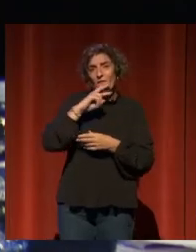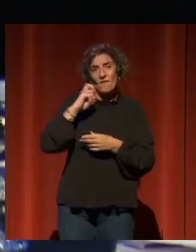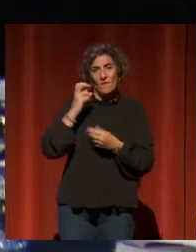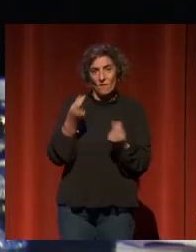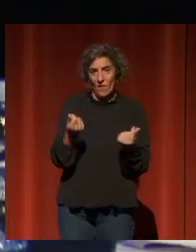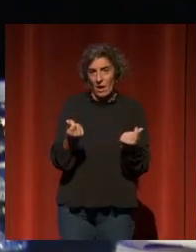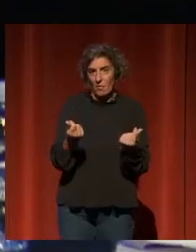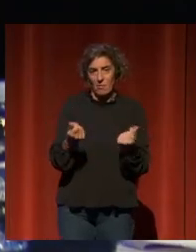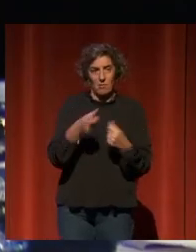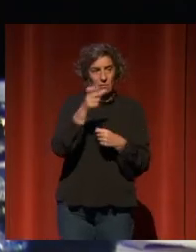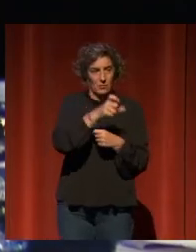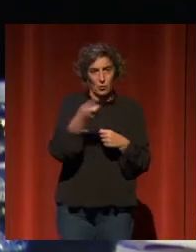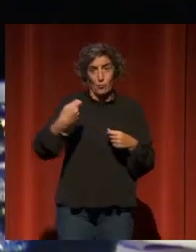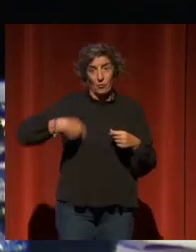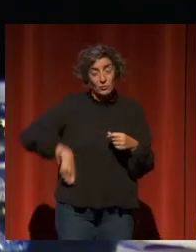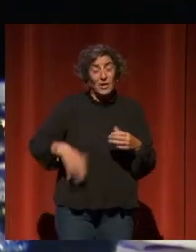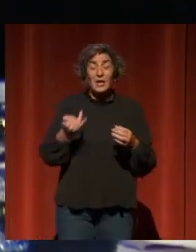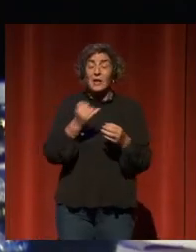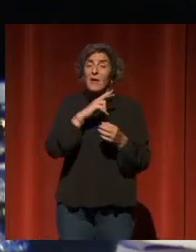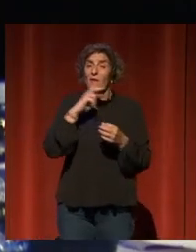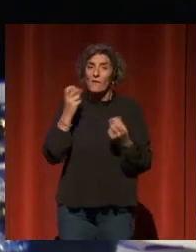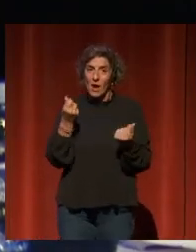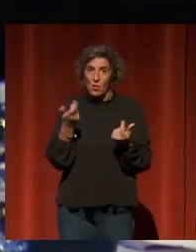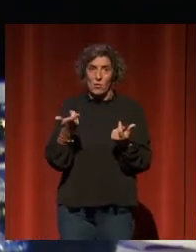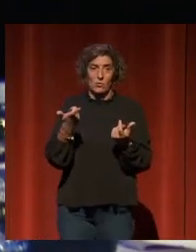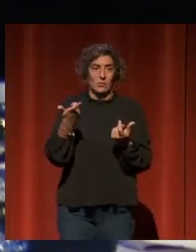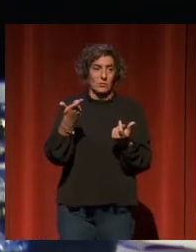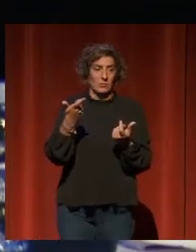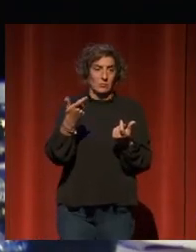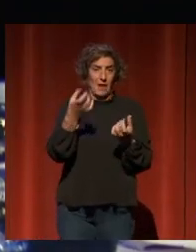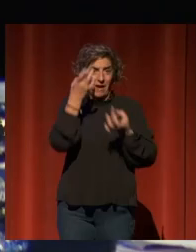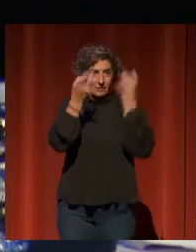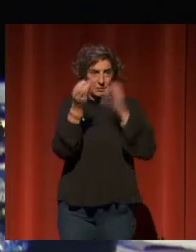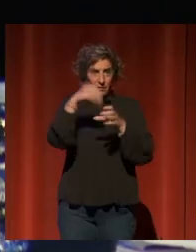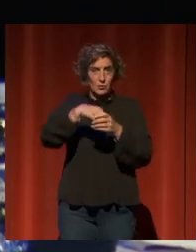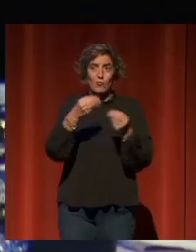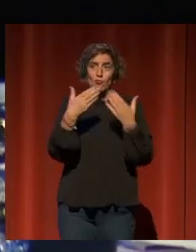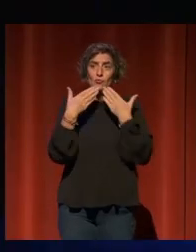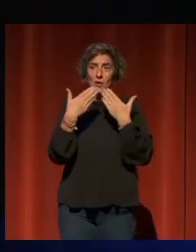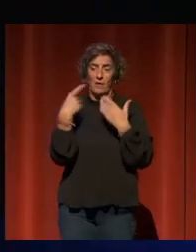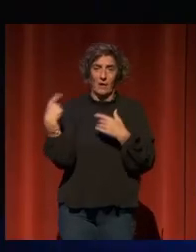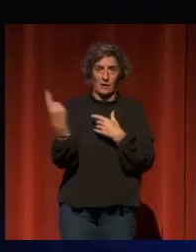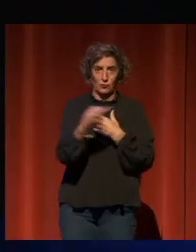profesionales y todas las actividades que se hacen en ellas Muchas gracias a todos por